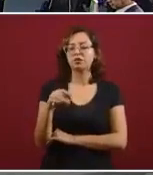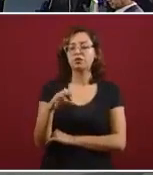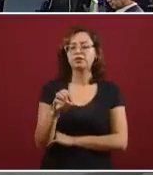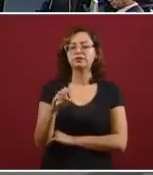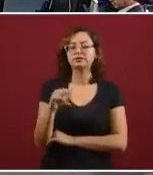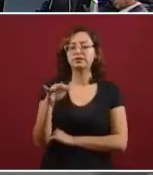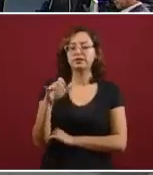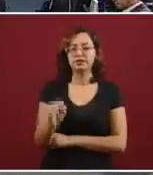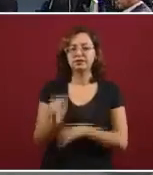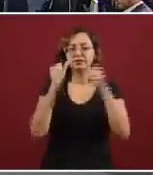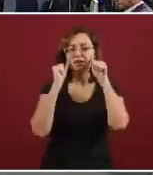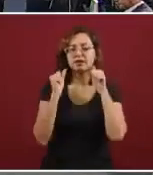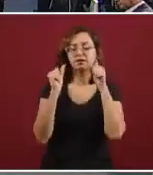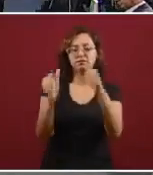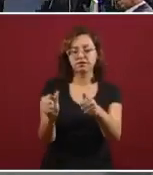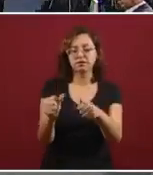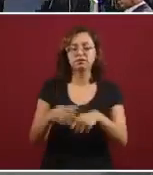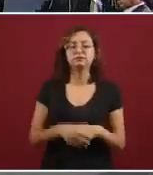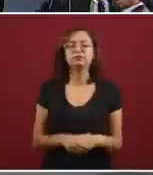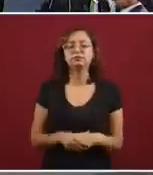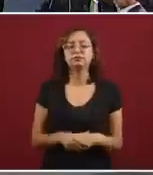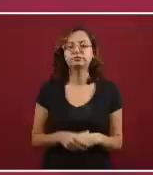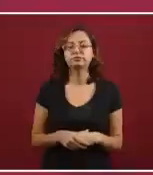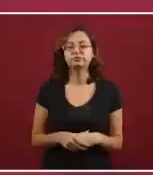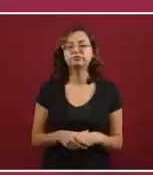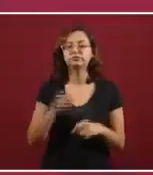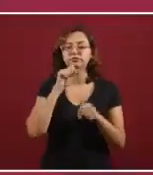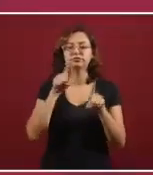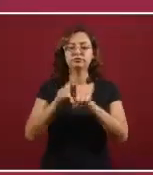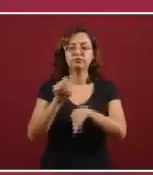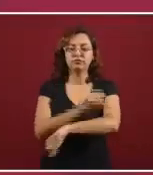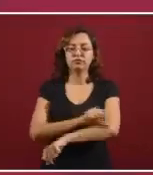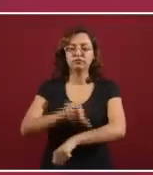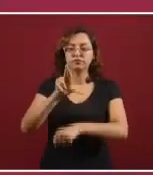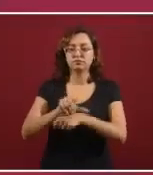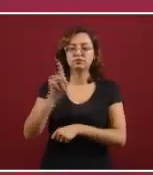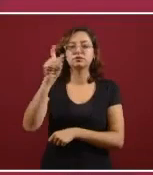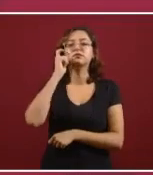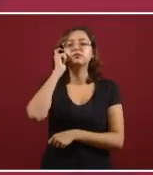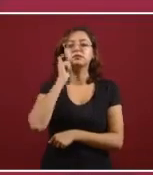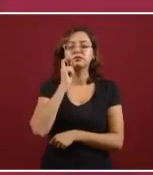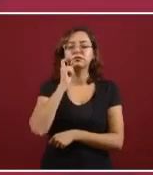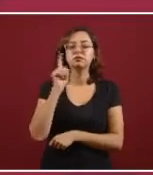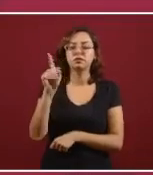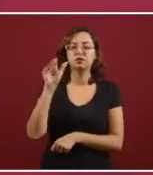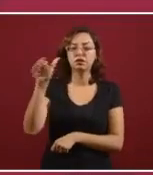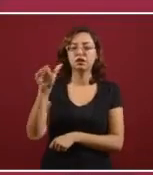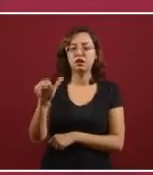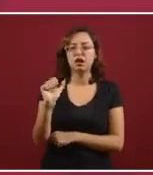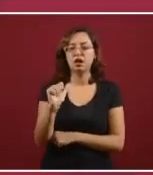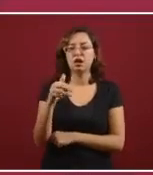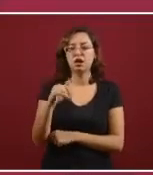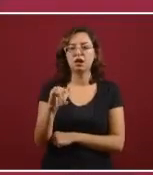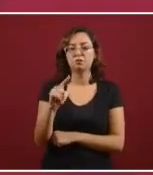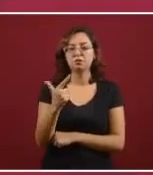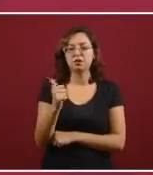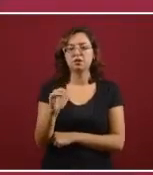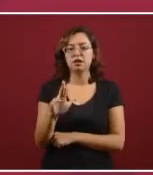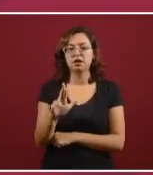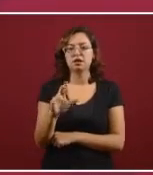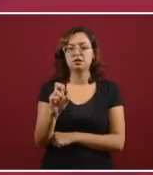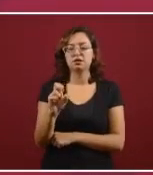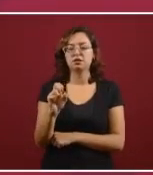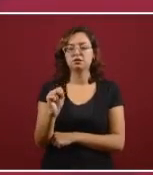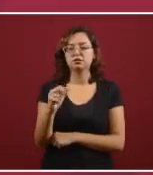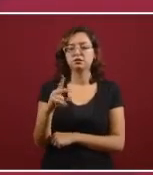este asunto y que se hable con el coordinador en Guerrero, Amílcar Sandoval.